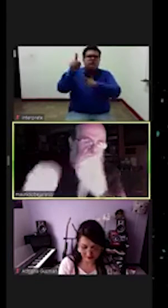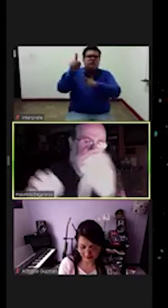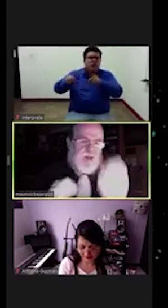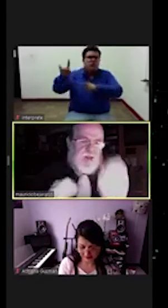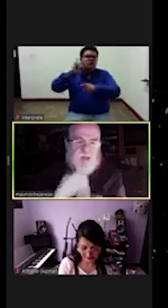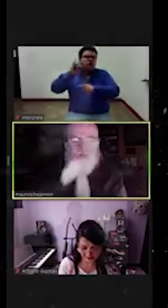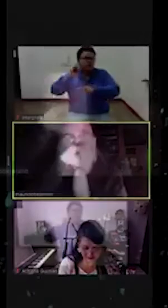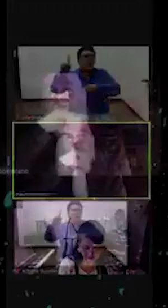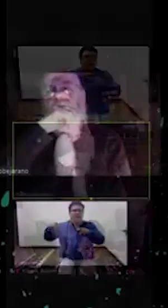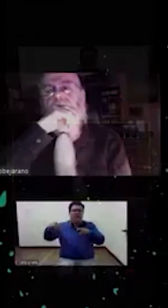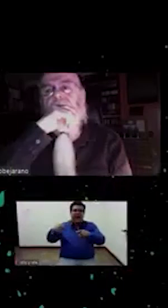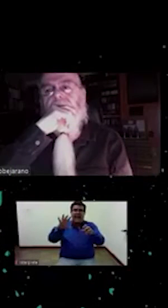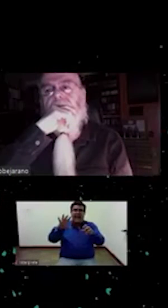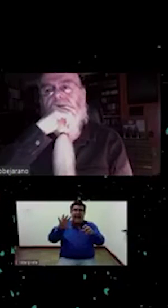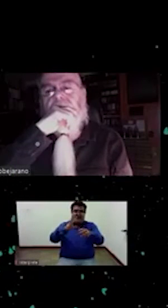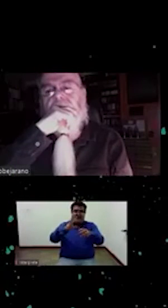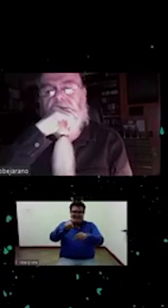artistas.